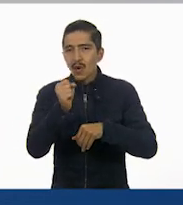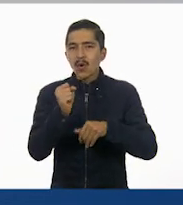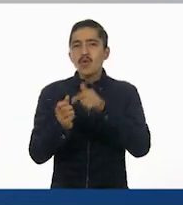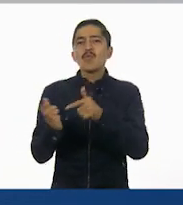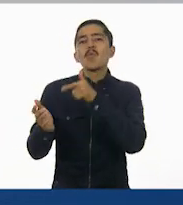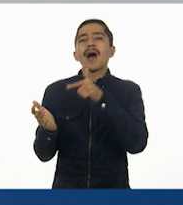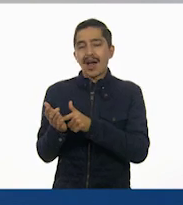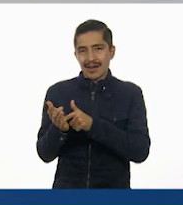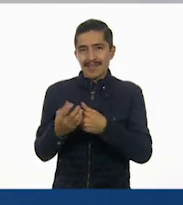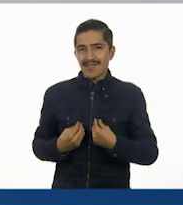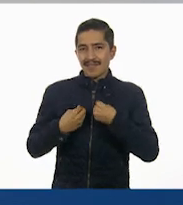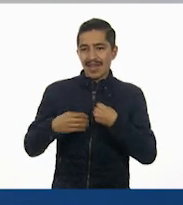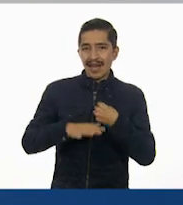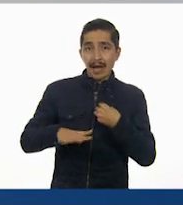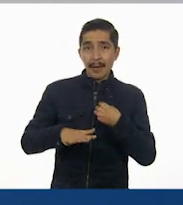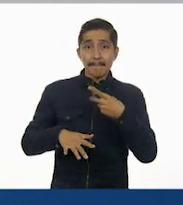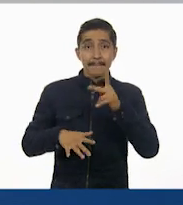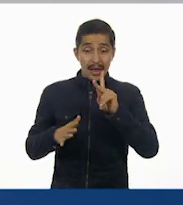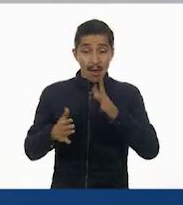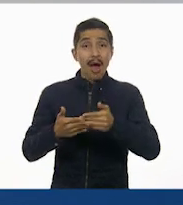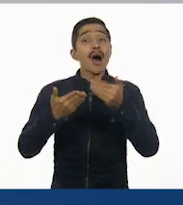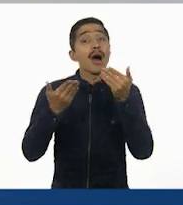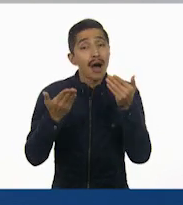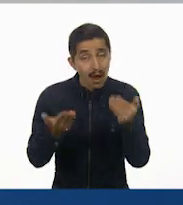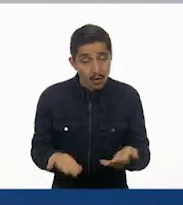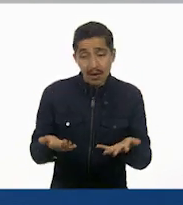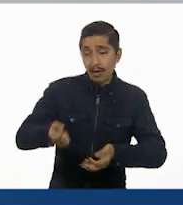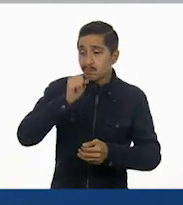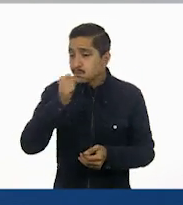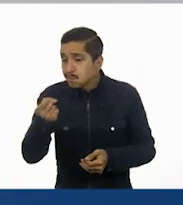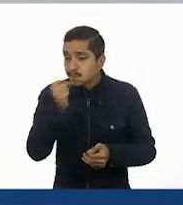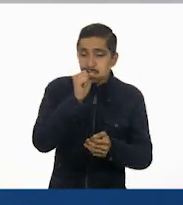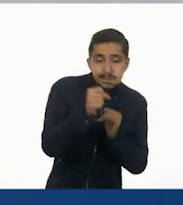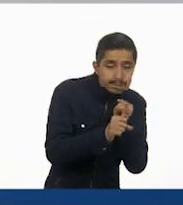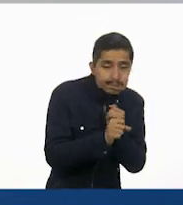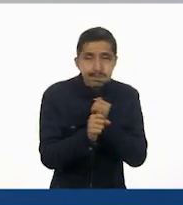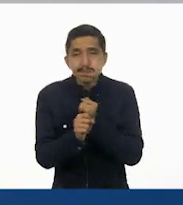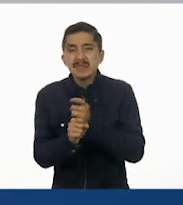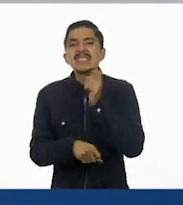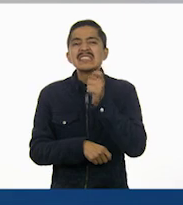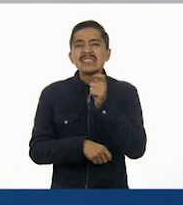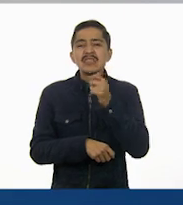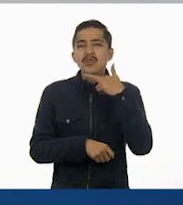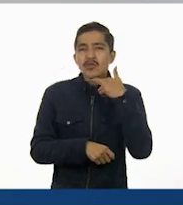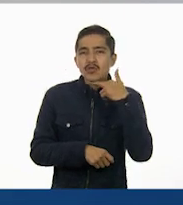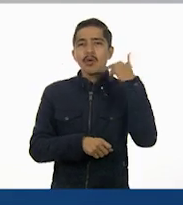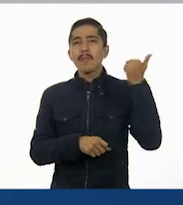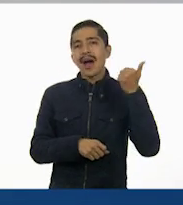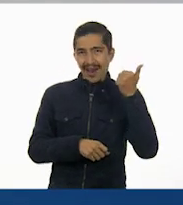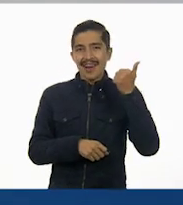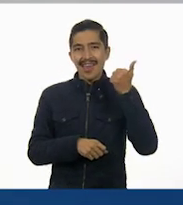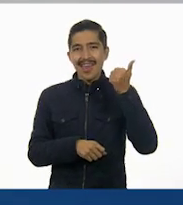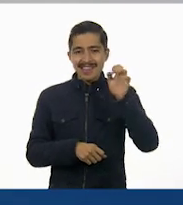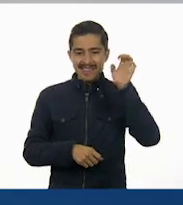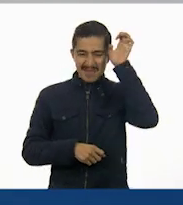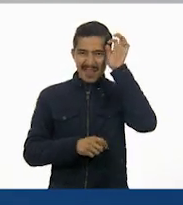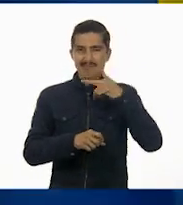localidad. Aunque en este caso nuestro reportaje tratará sobre el Imperio Romano, que es el tema que estás viendo en